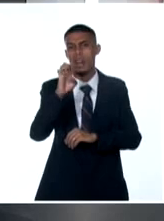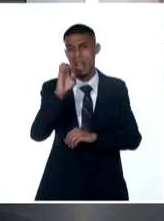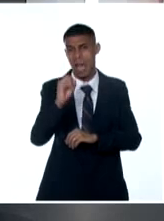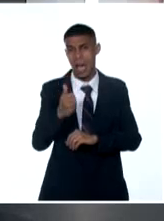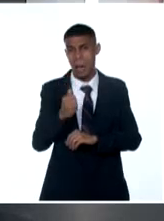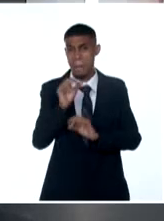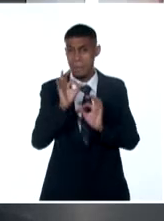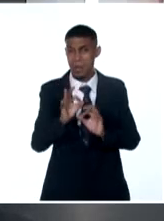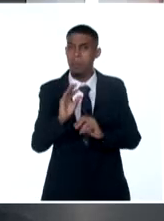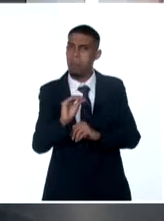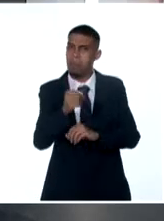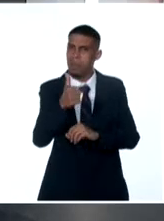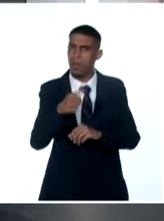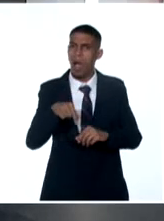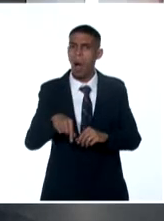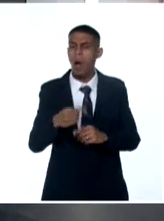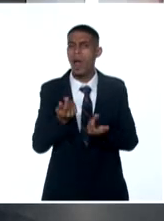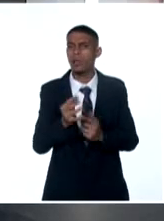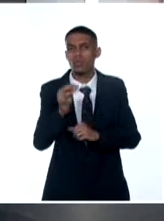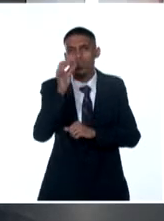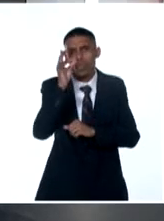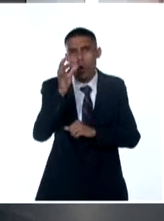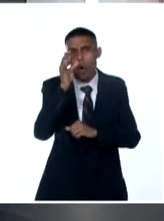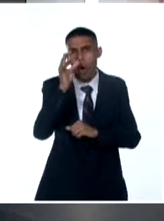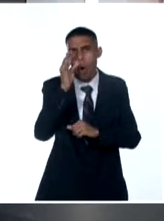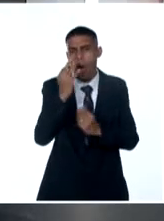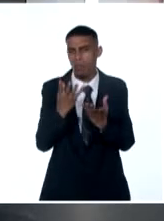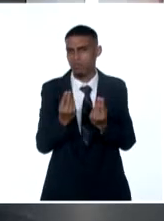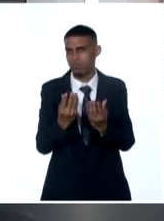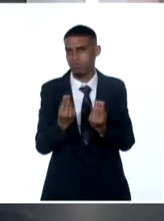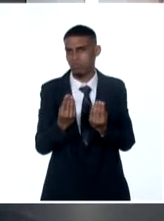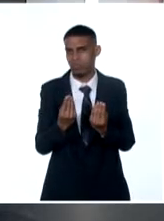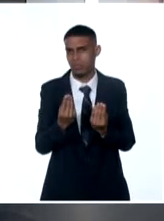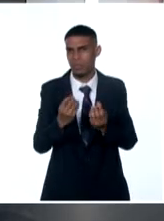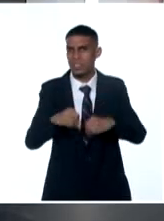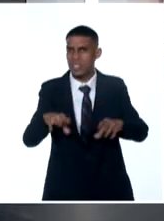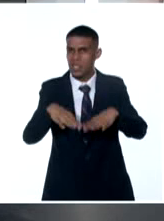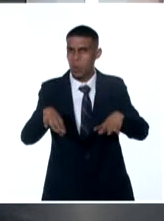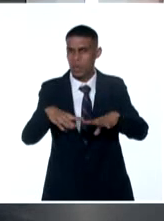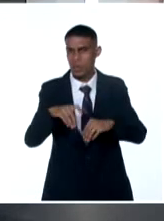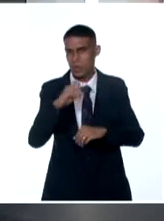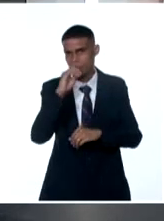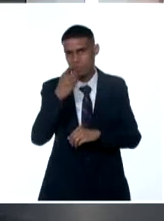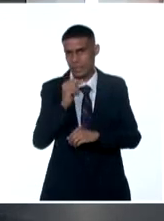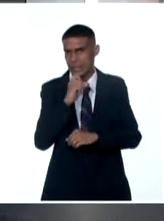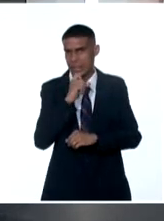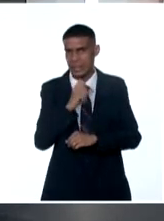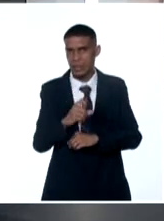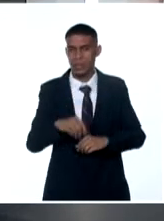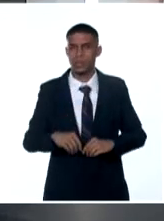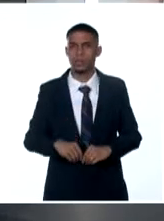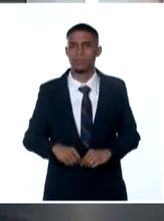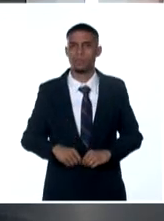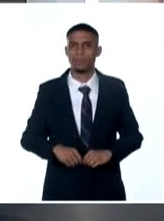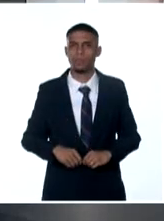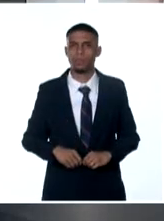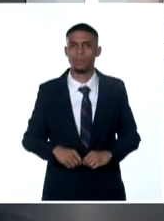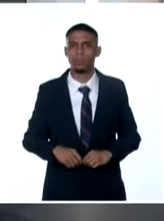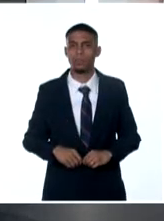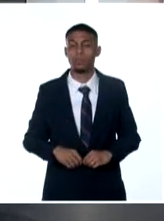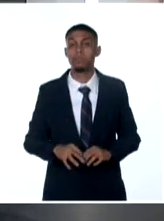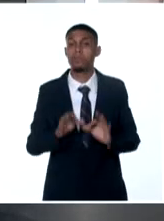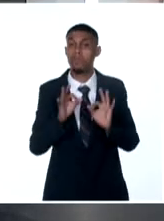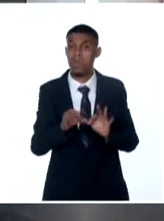y narcotraficantes? ¿Por qué estos niveles de violencia que han logrado contaminar el ejercicio político y que son niveles